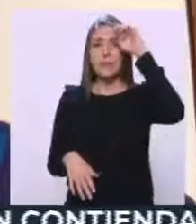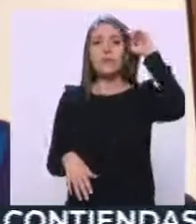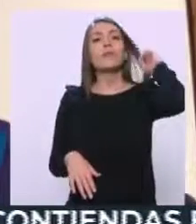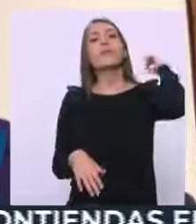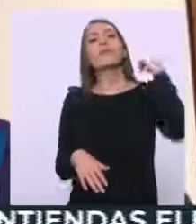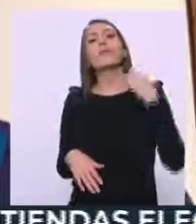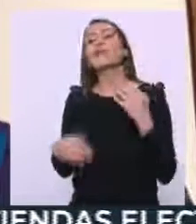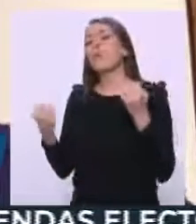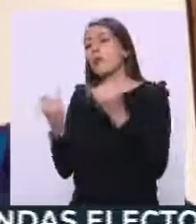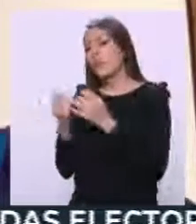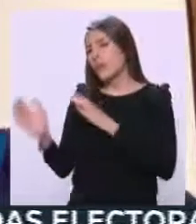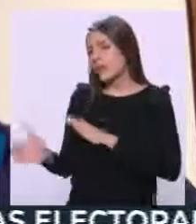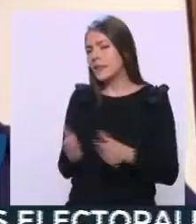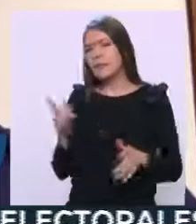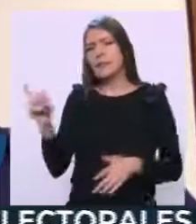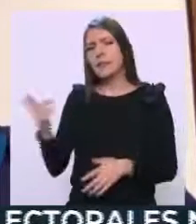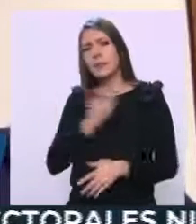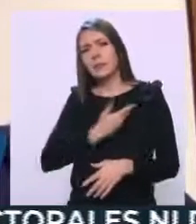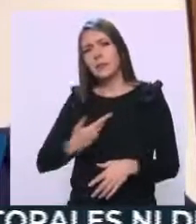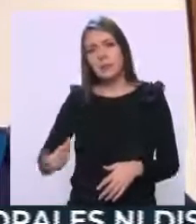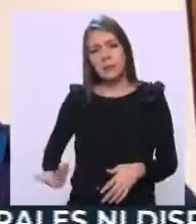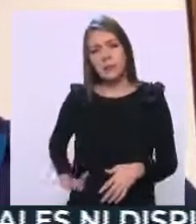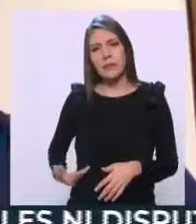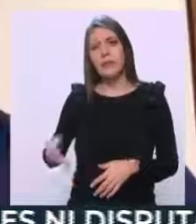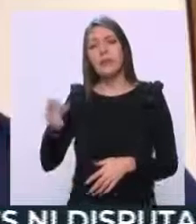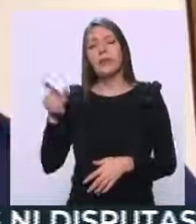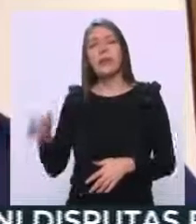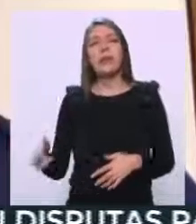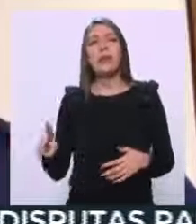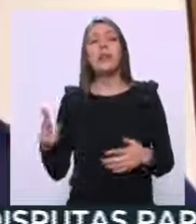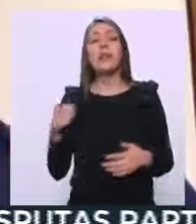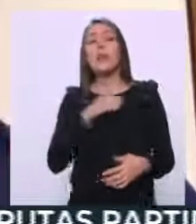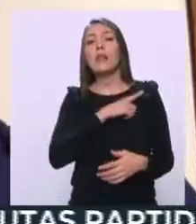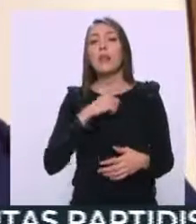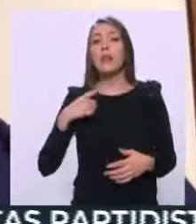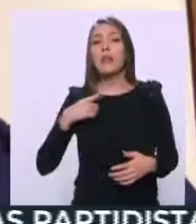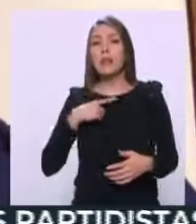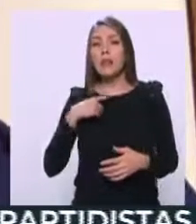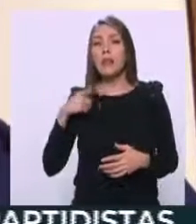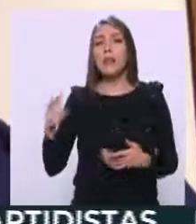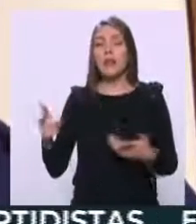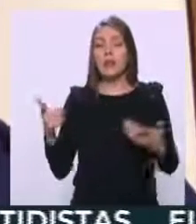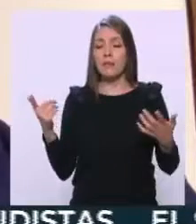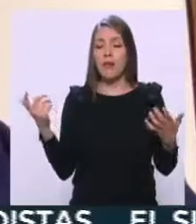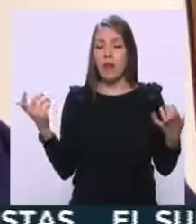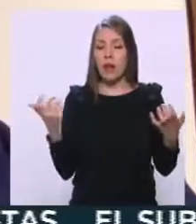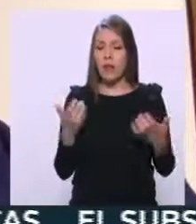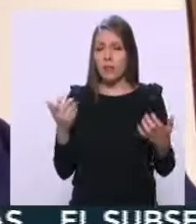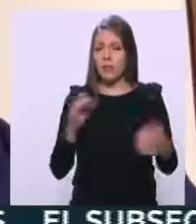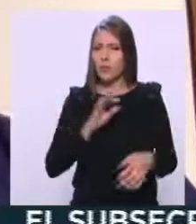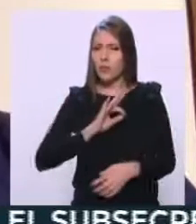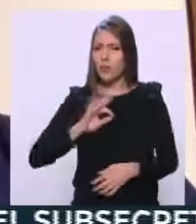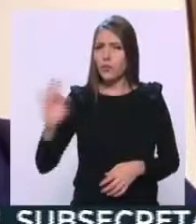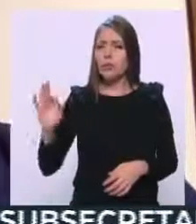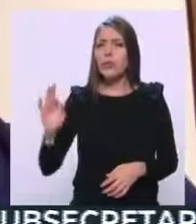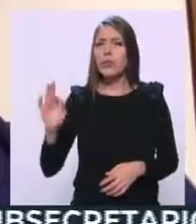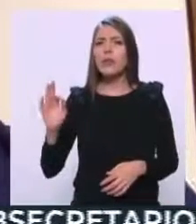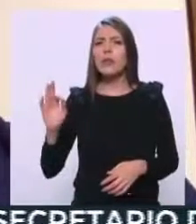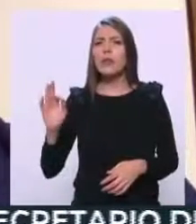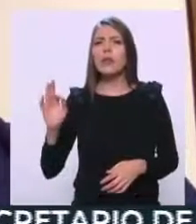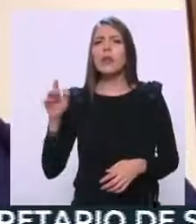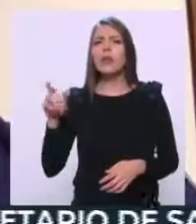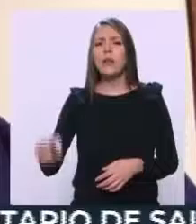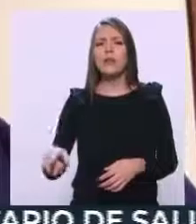de la República, en su calidad de comandante supremo de las Fuerzas Armadas, tiene esta capacidad para poder dar